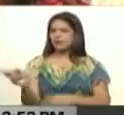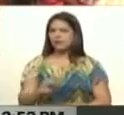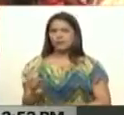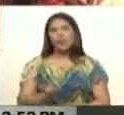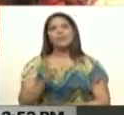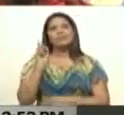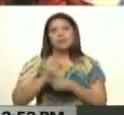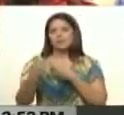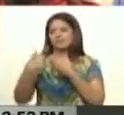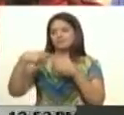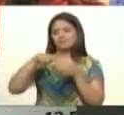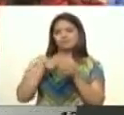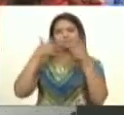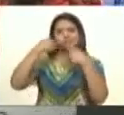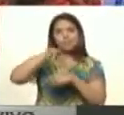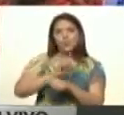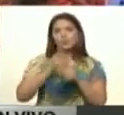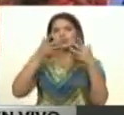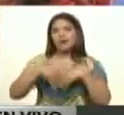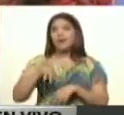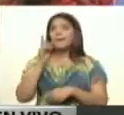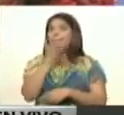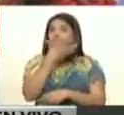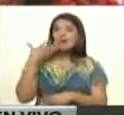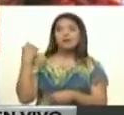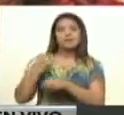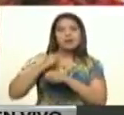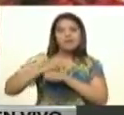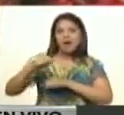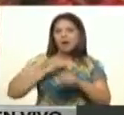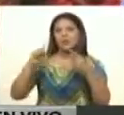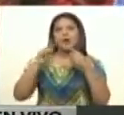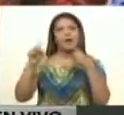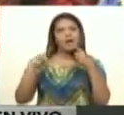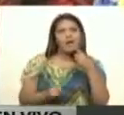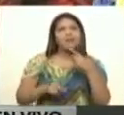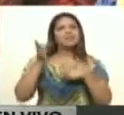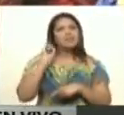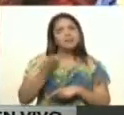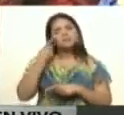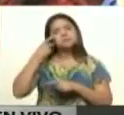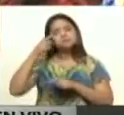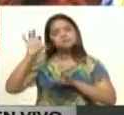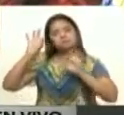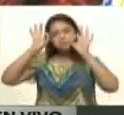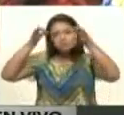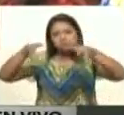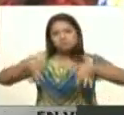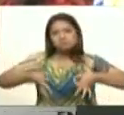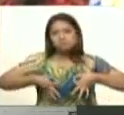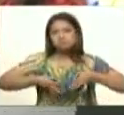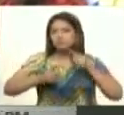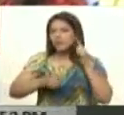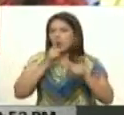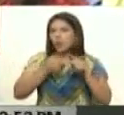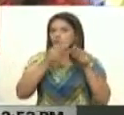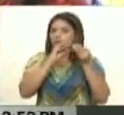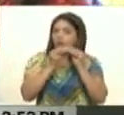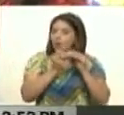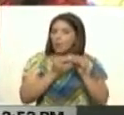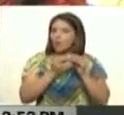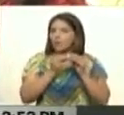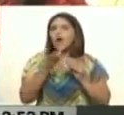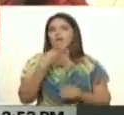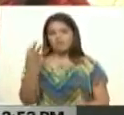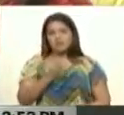sí. Hay que hacer más eficiente la Corporación Eléctrica. Tenemos que revisar y rectificar lo que tengamos que rectificar. Eso es